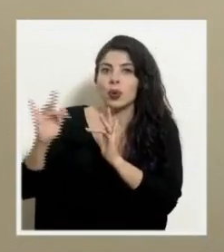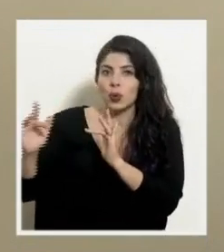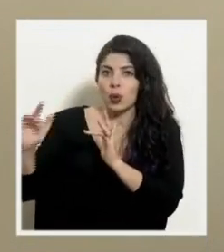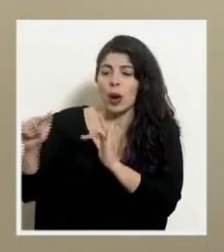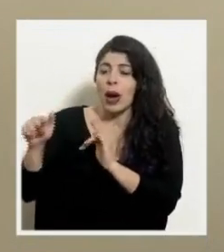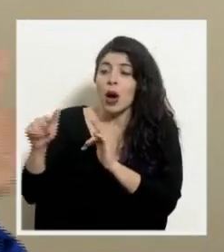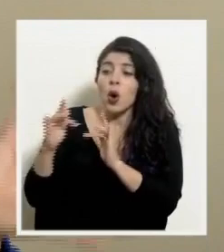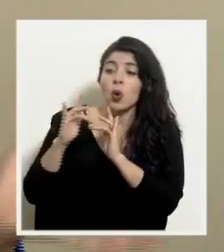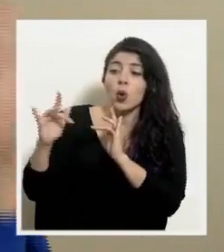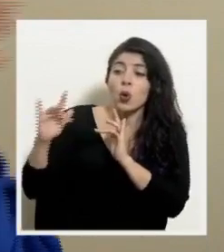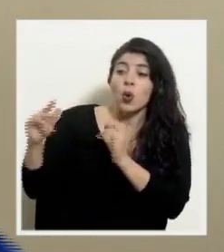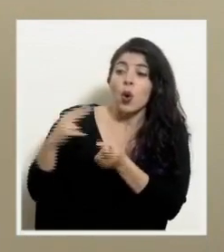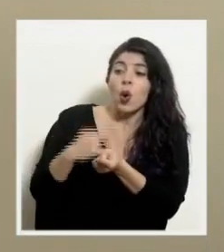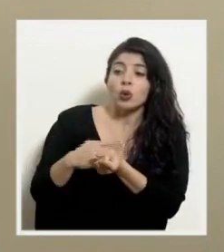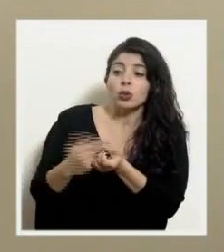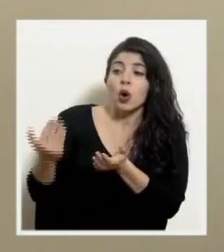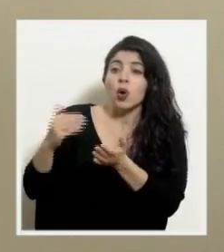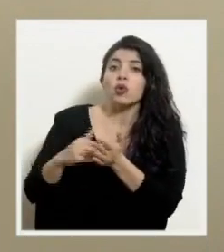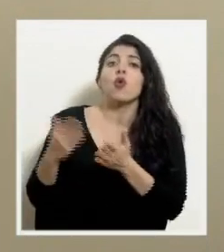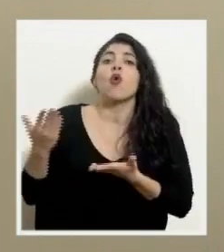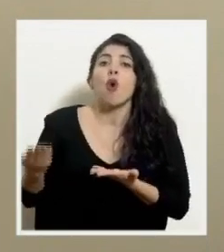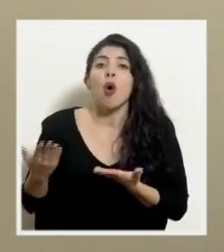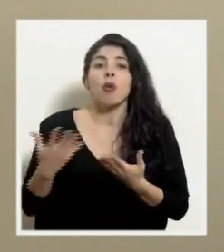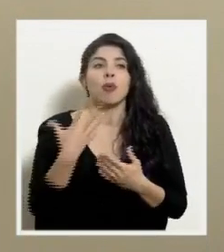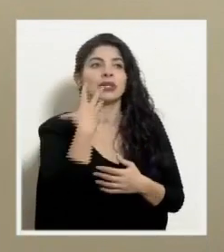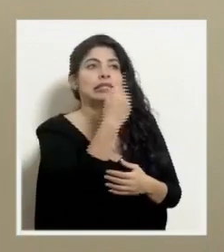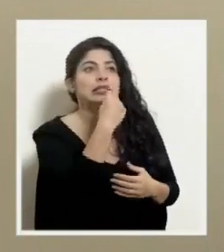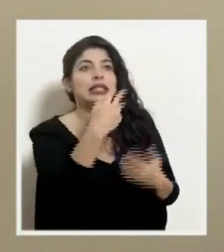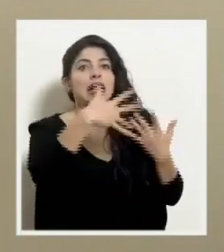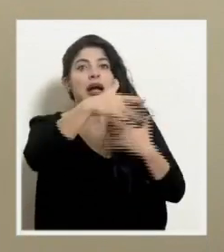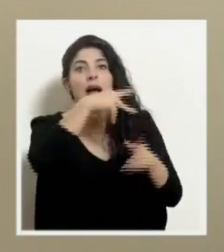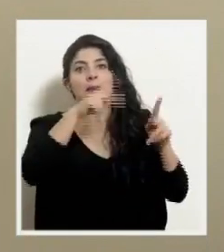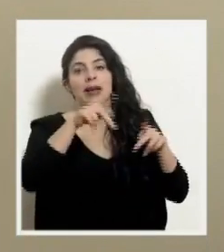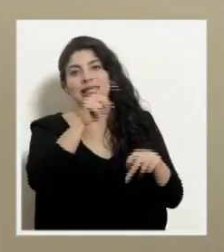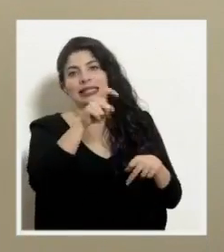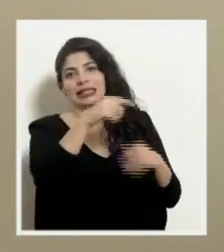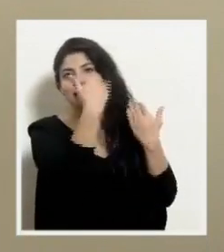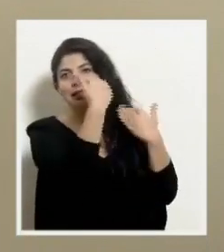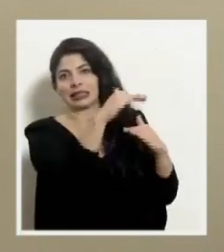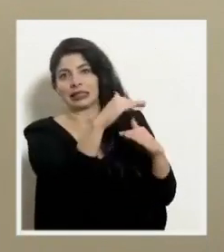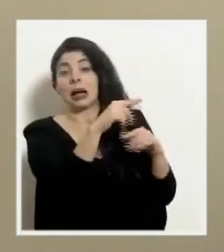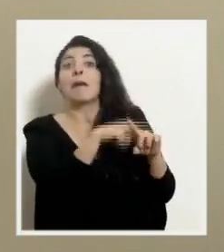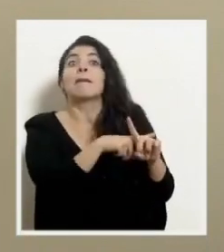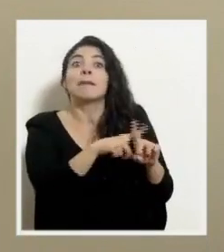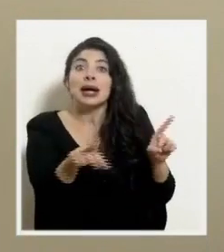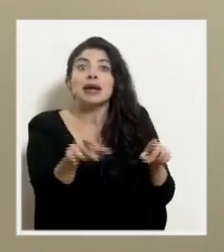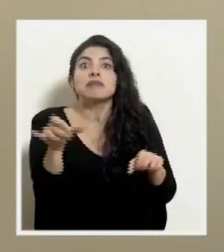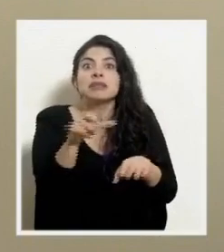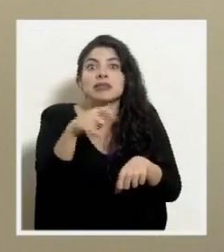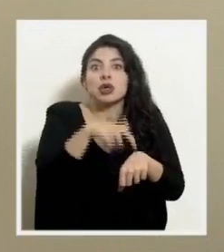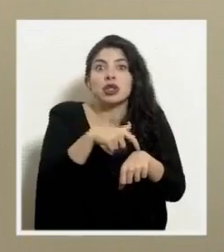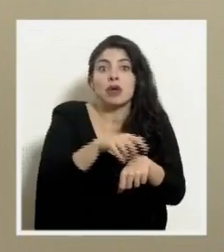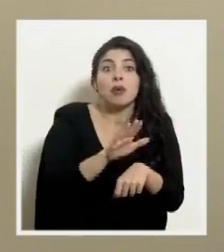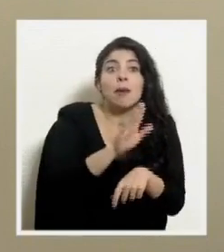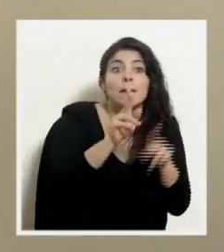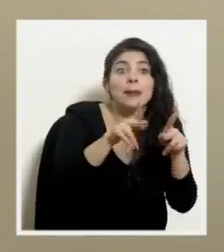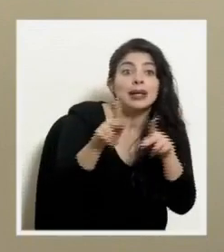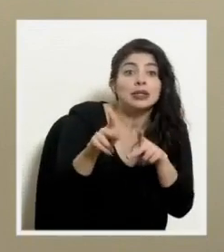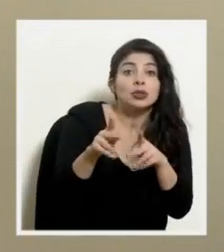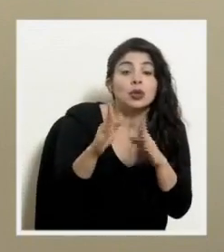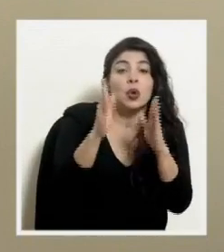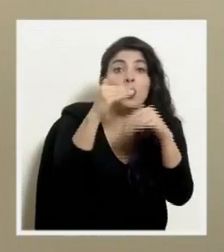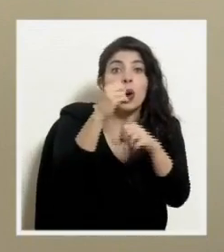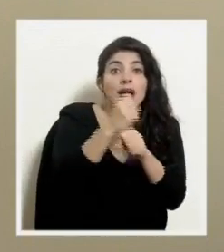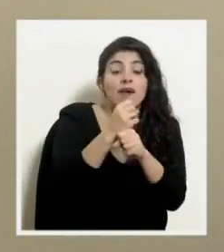capacidad hospitalaria necesitamos restringir la movilidad de las personas, pero necesitamos proteger el empleo de las que los tienen